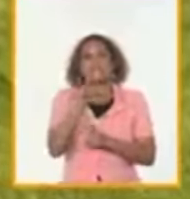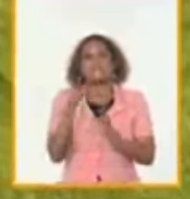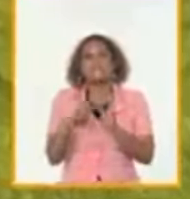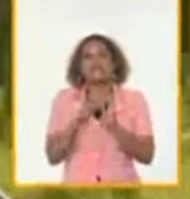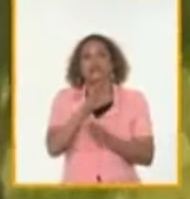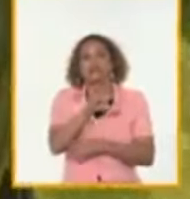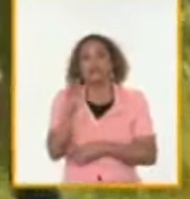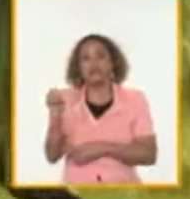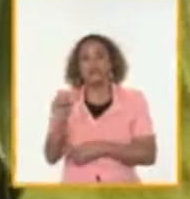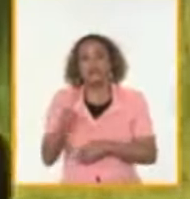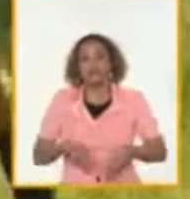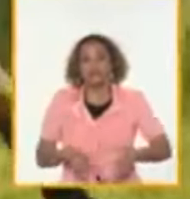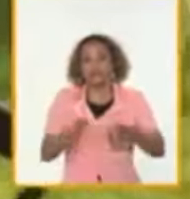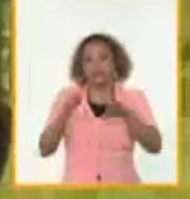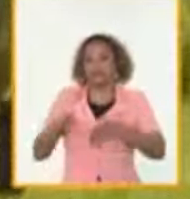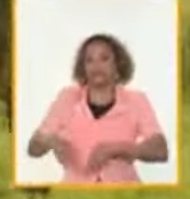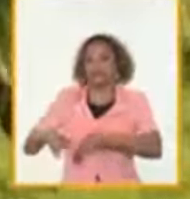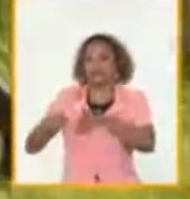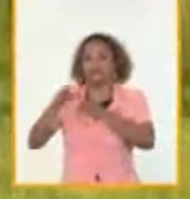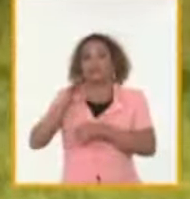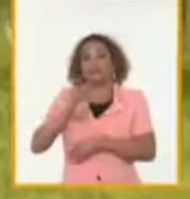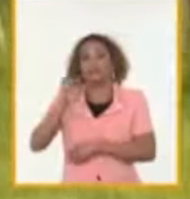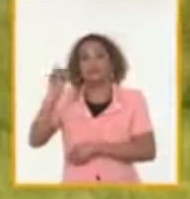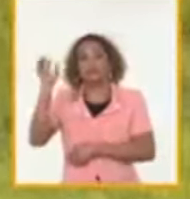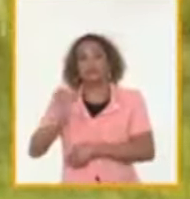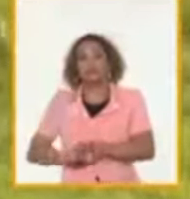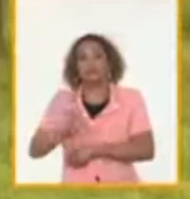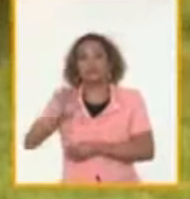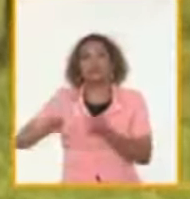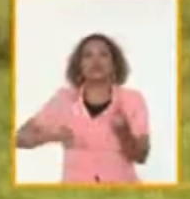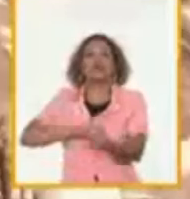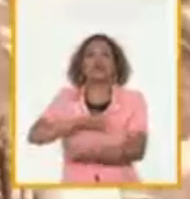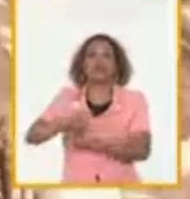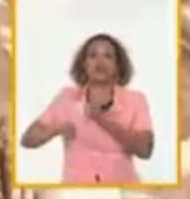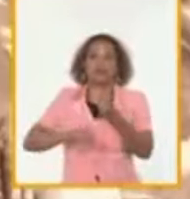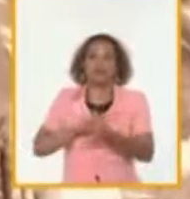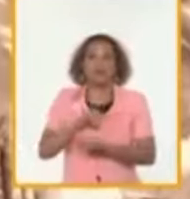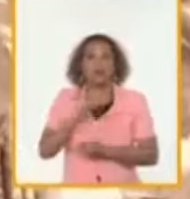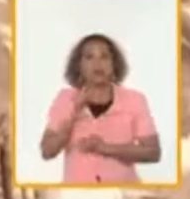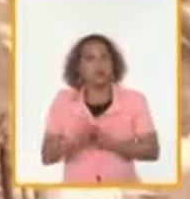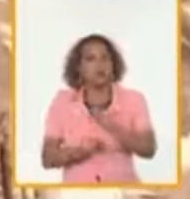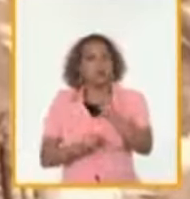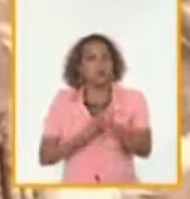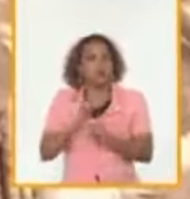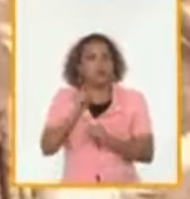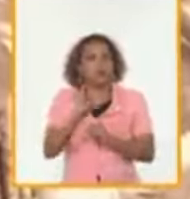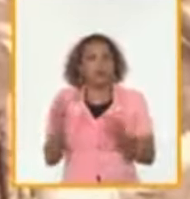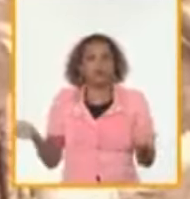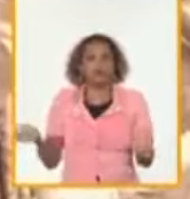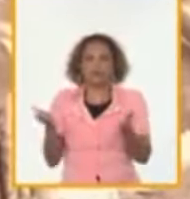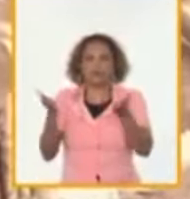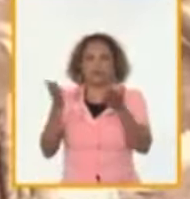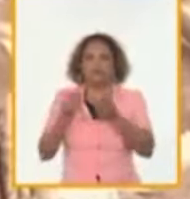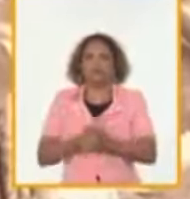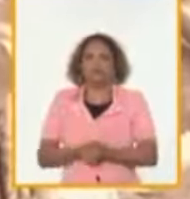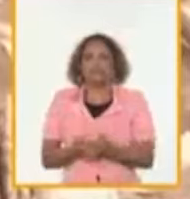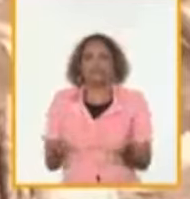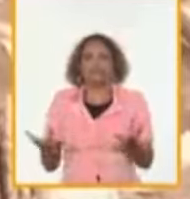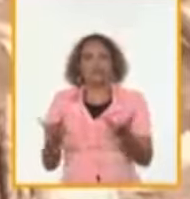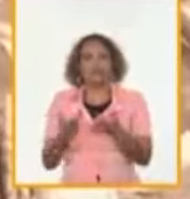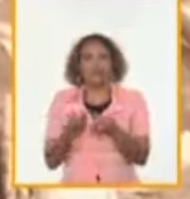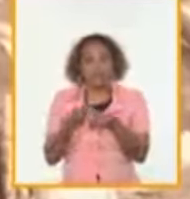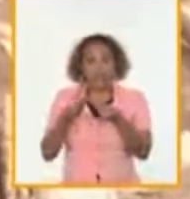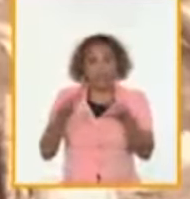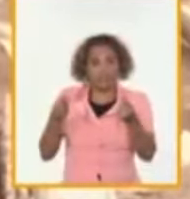80% de esas hectáreas ya están en rotación Por tanto se se vienen recuperando esos polos polos productivos que